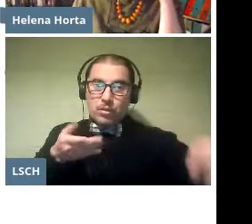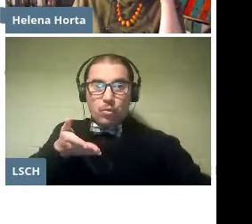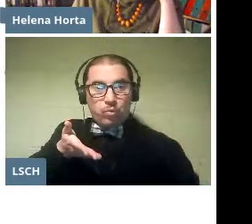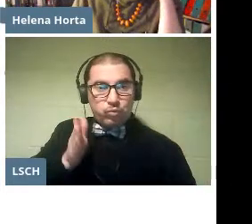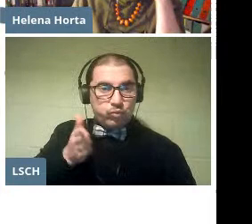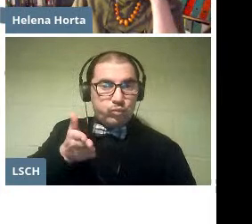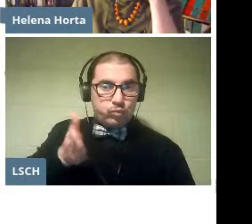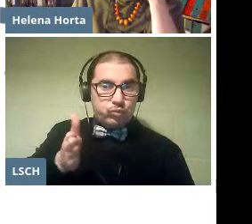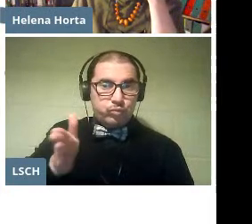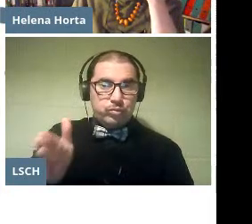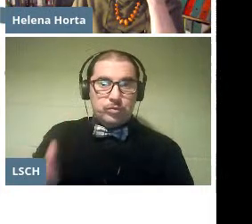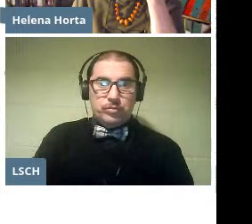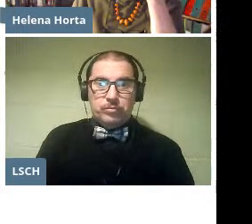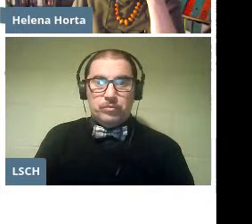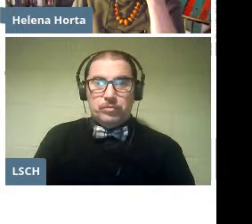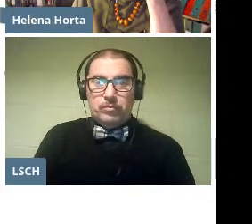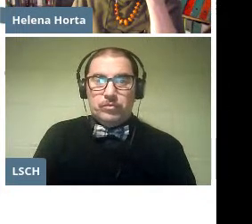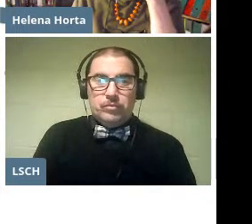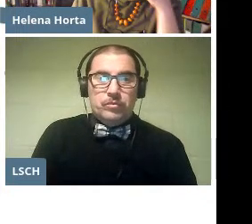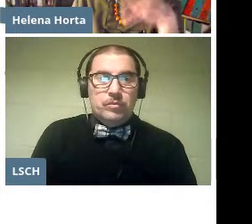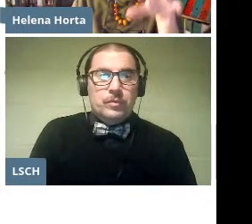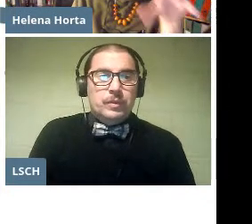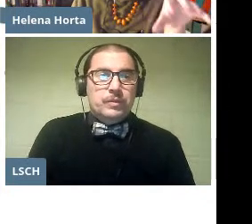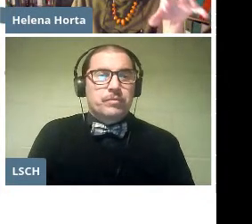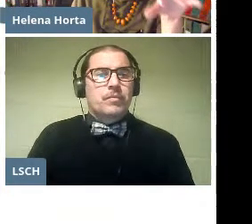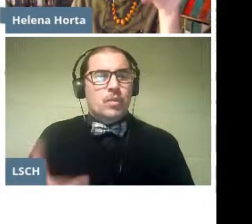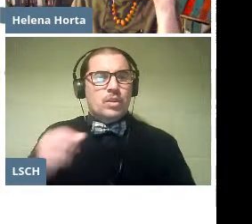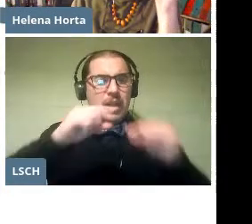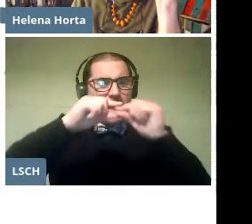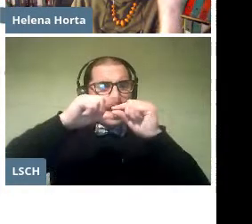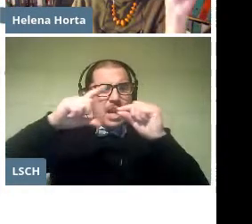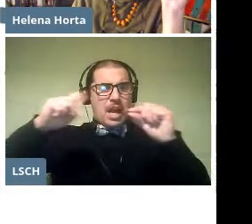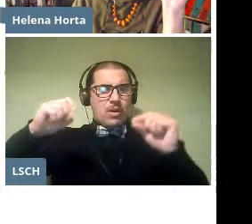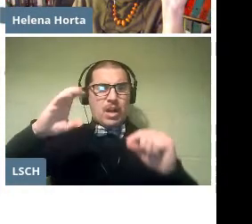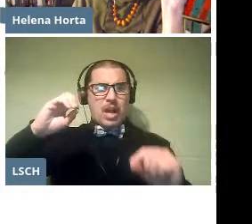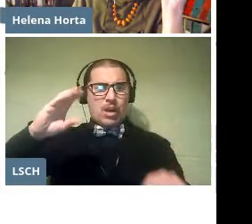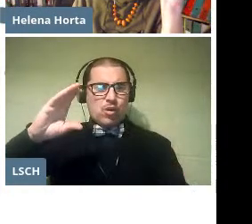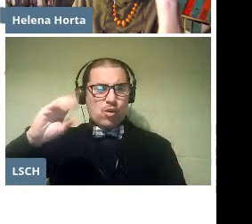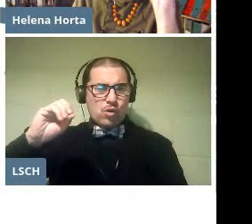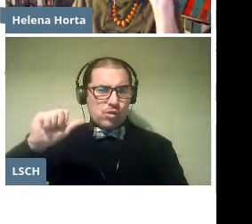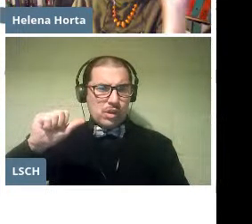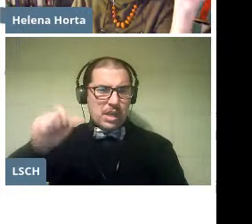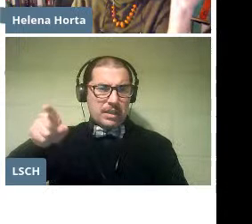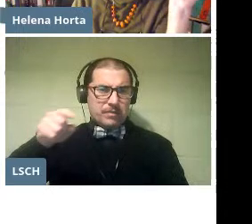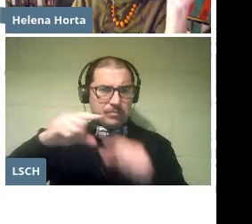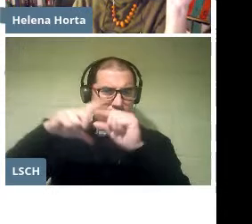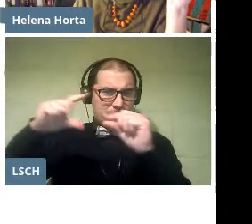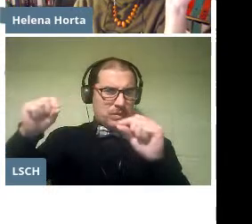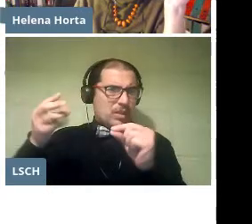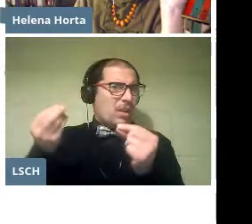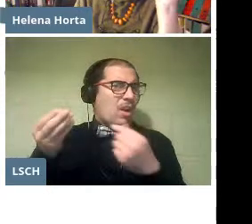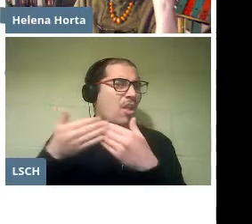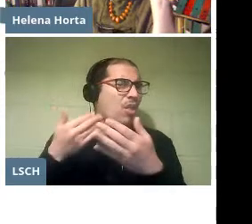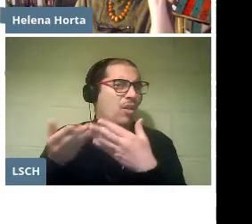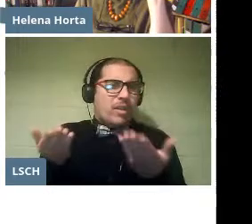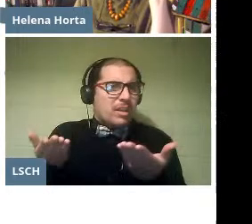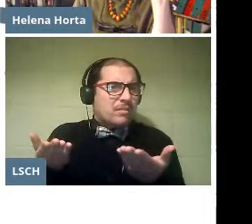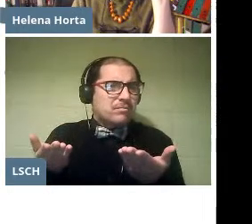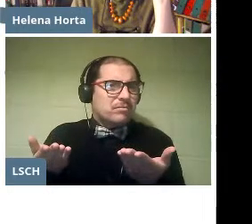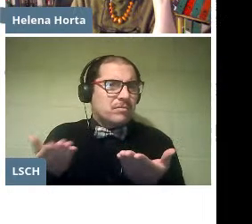Cuando dije que la hoja de coca tenía participación en dos